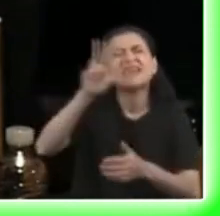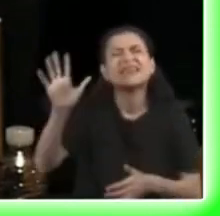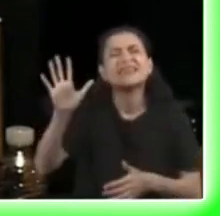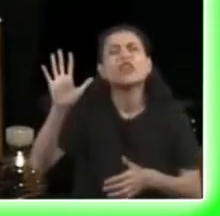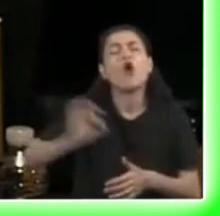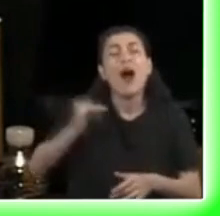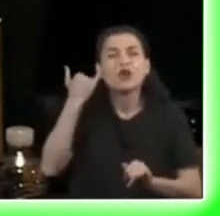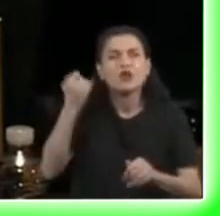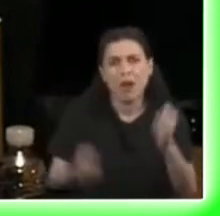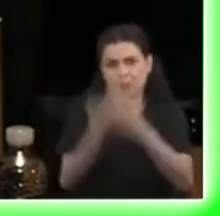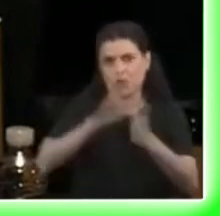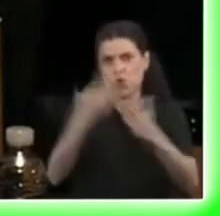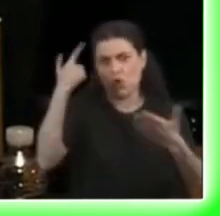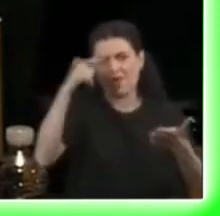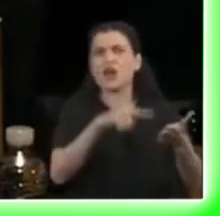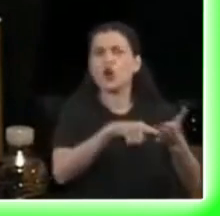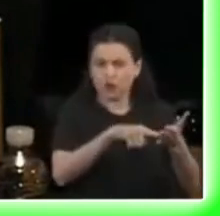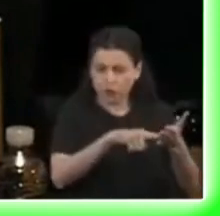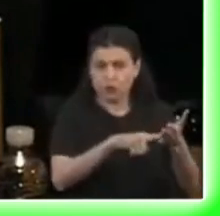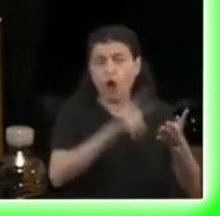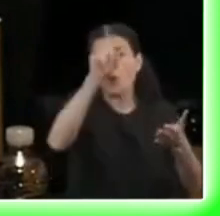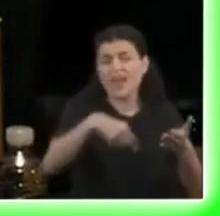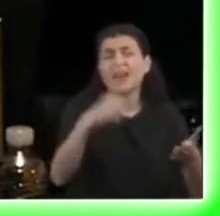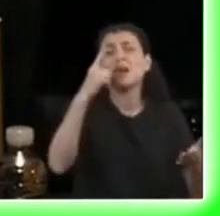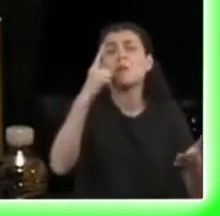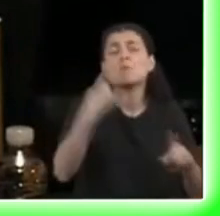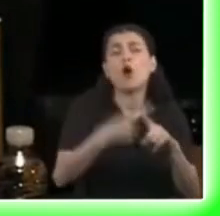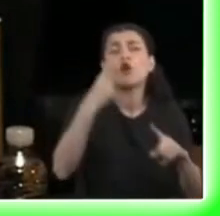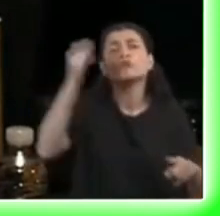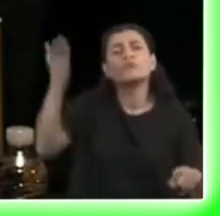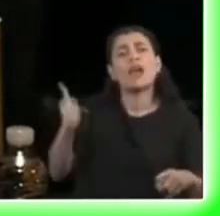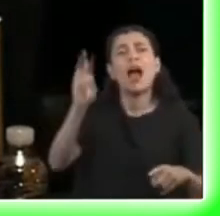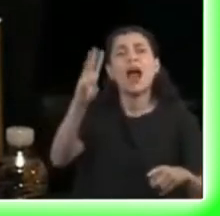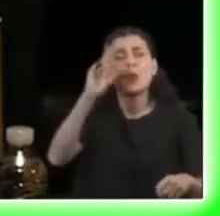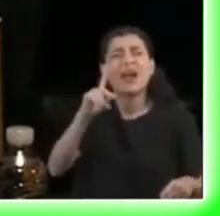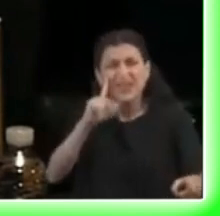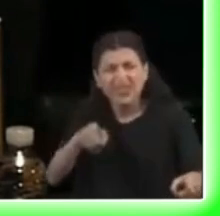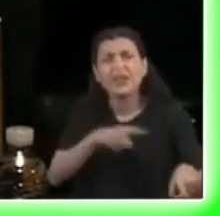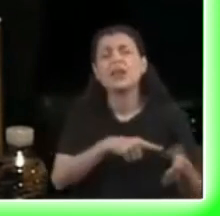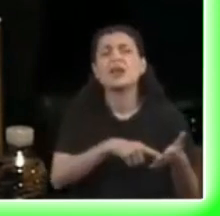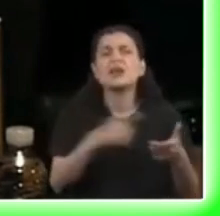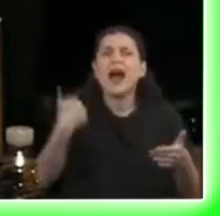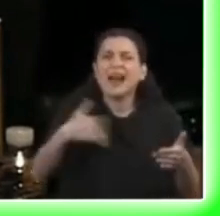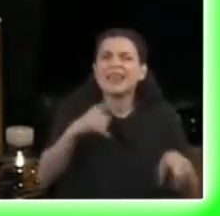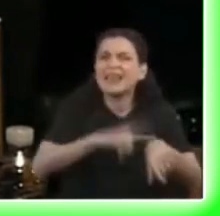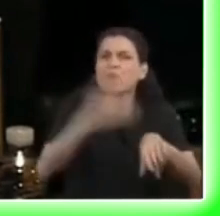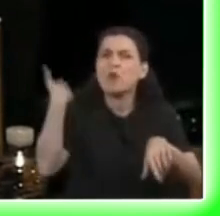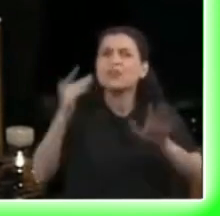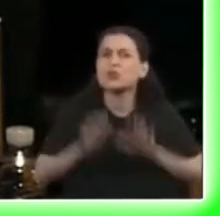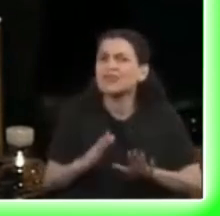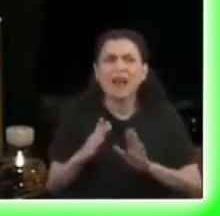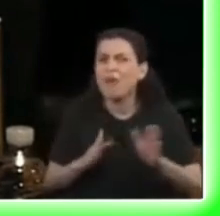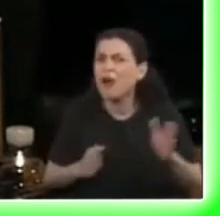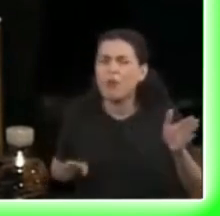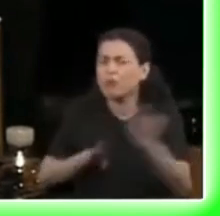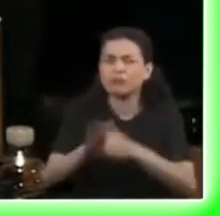Constitución, inspirada en las ideas de Alberdi, de ser un país de bárbaros nos habíamos convertido en la primer potencia mundial. Eso